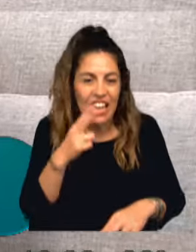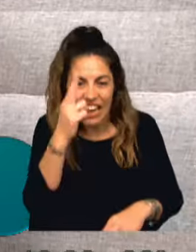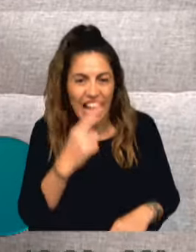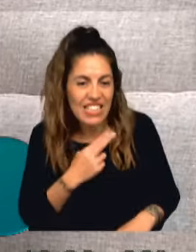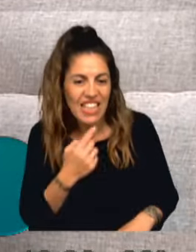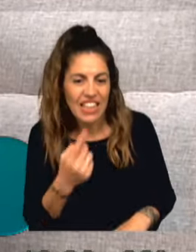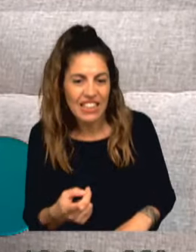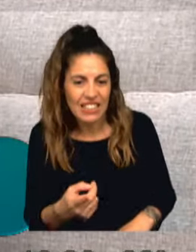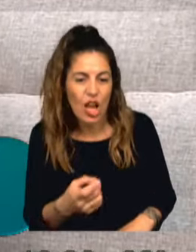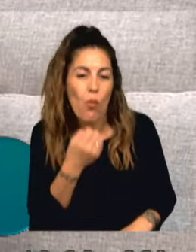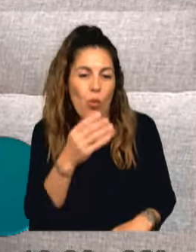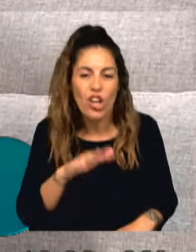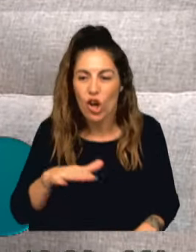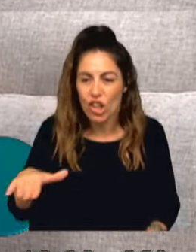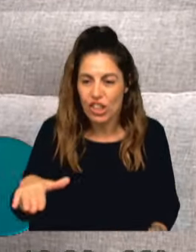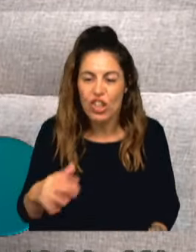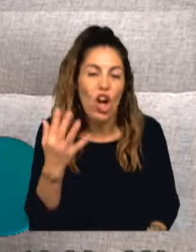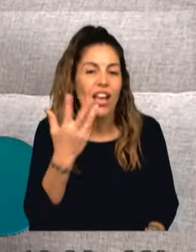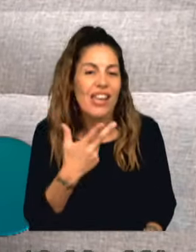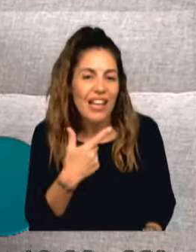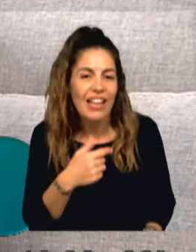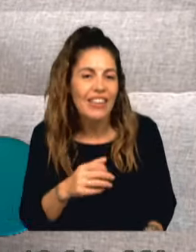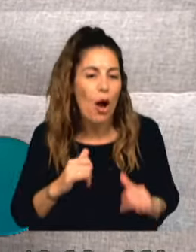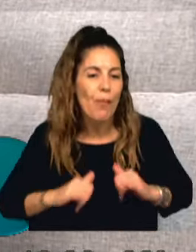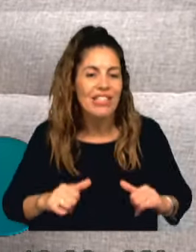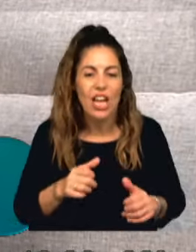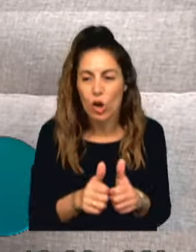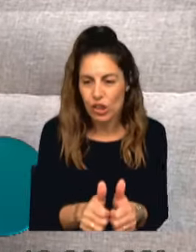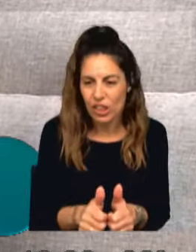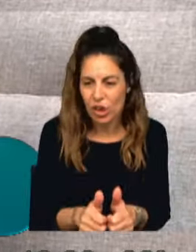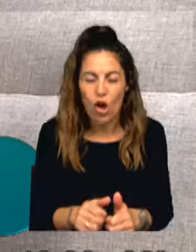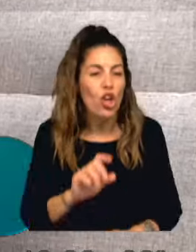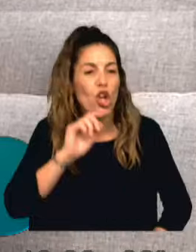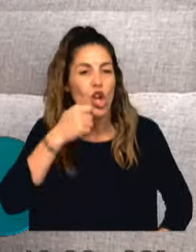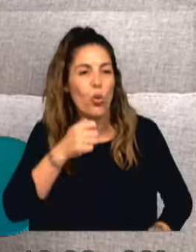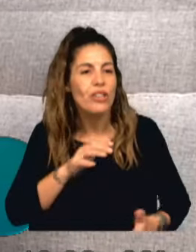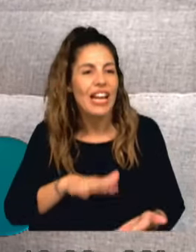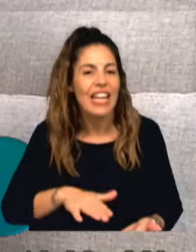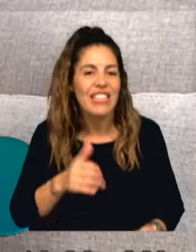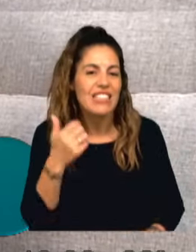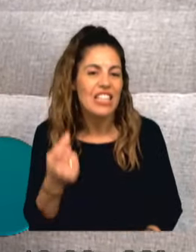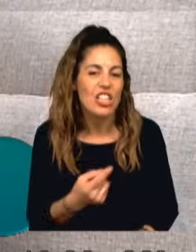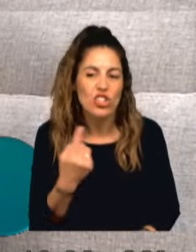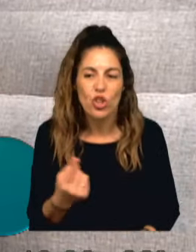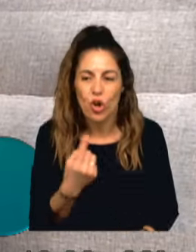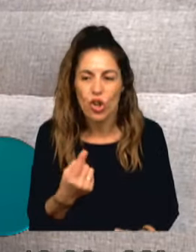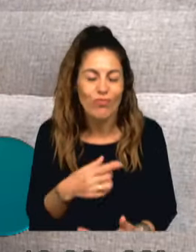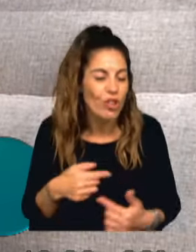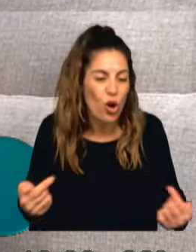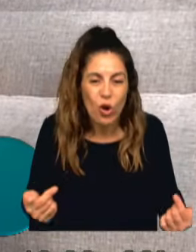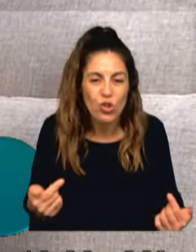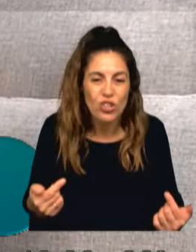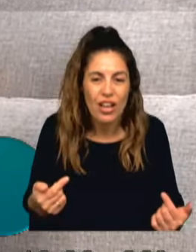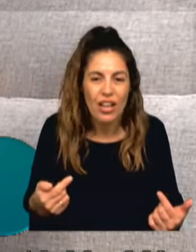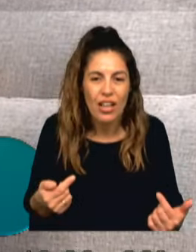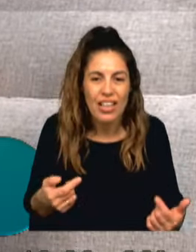dicen bueno con los niños le encanta eh pasear contigo no le gusta quedarse solo son cosas muy subjetivas que en realidad